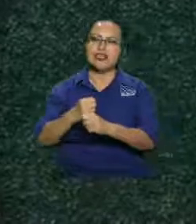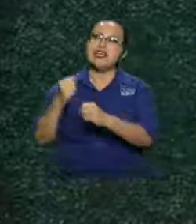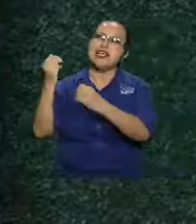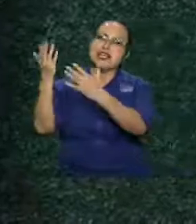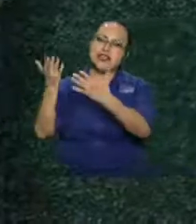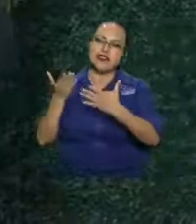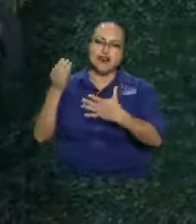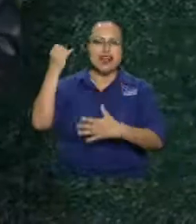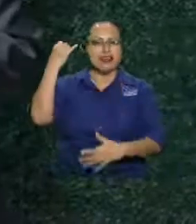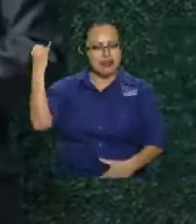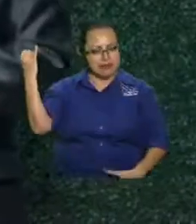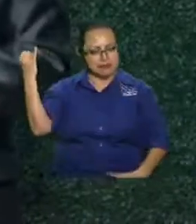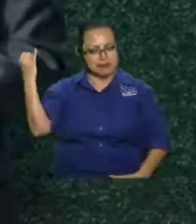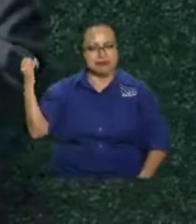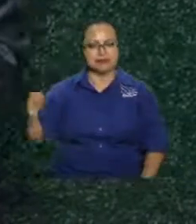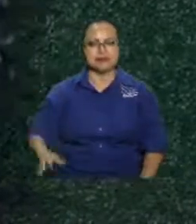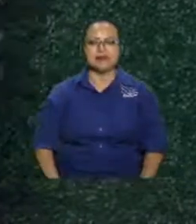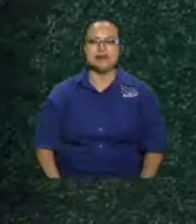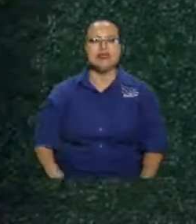le dio una su idea.